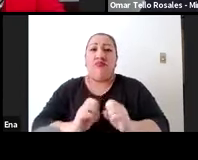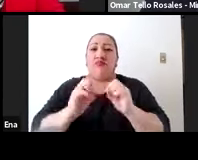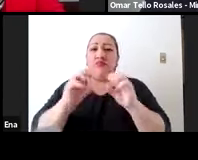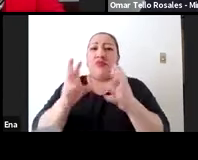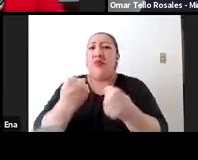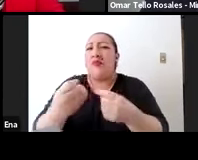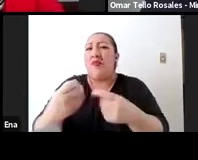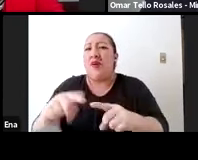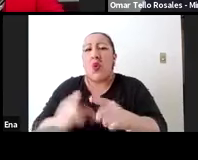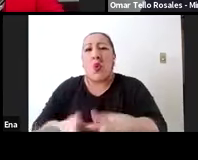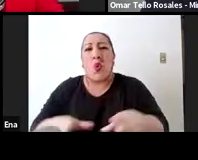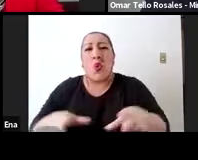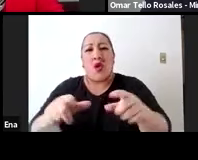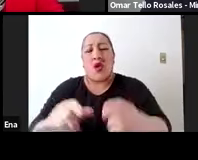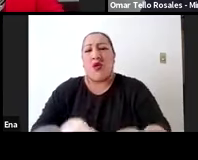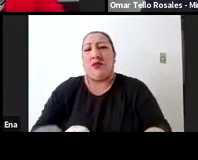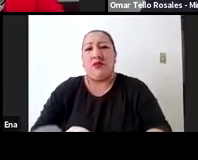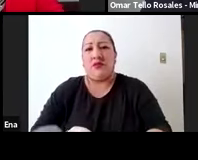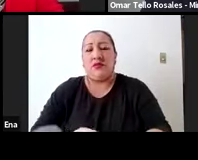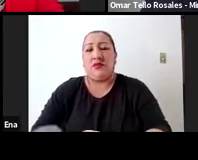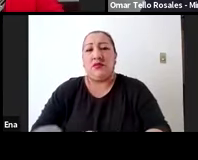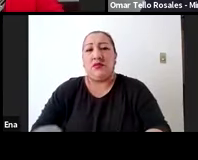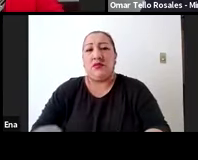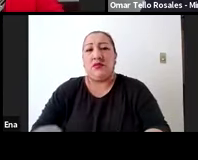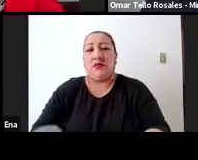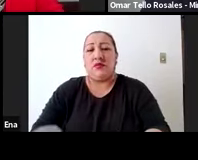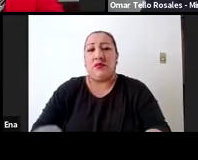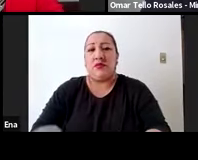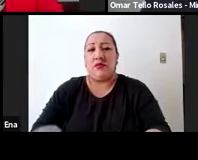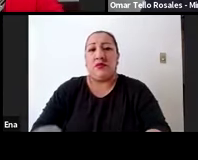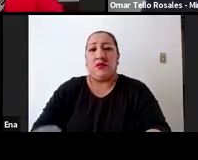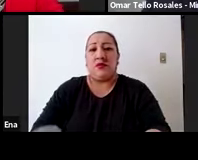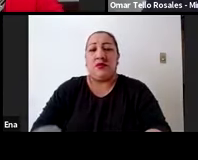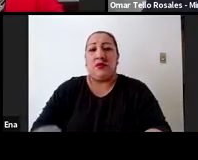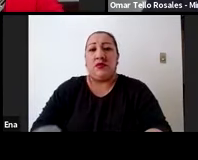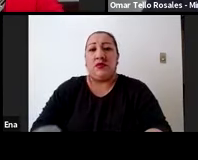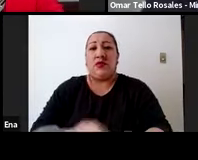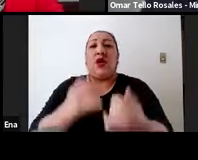lugares los actos de corrupción en entidades estatales. No solamente, hoy hemos